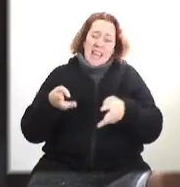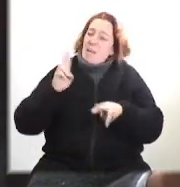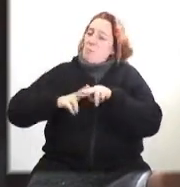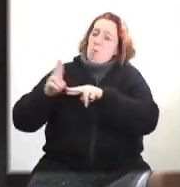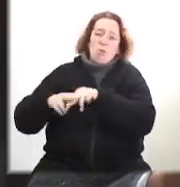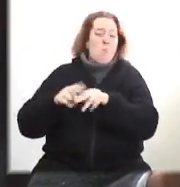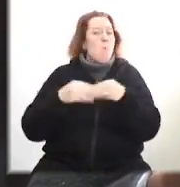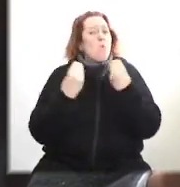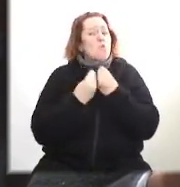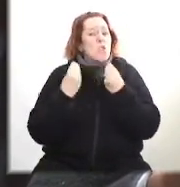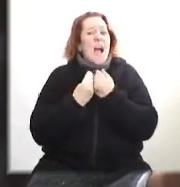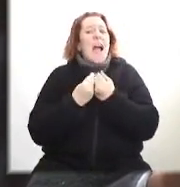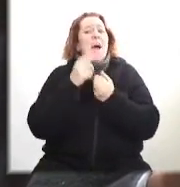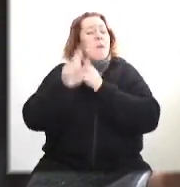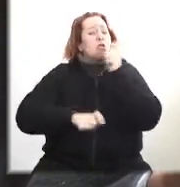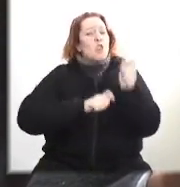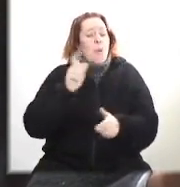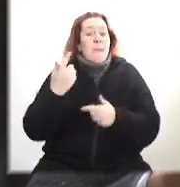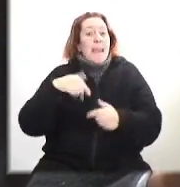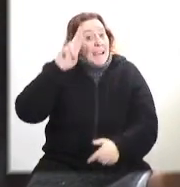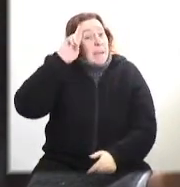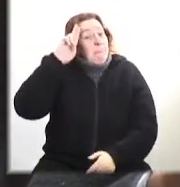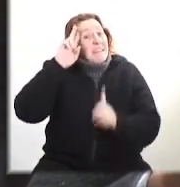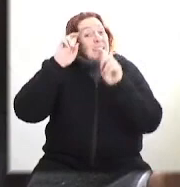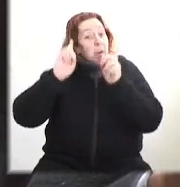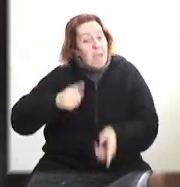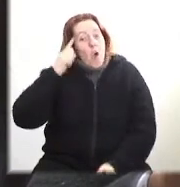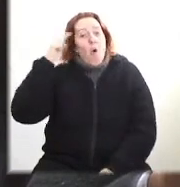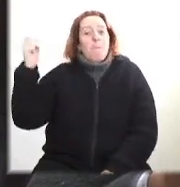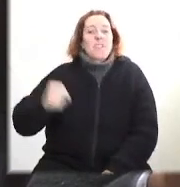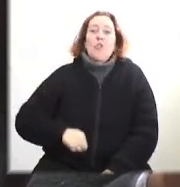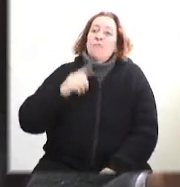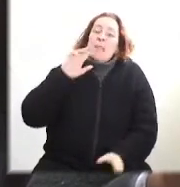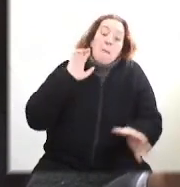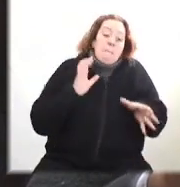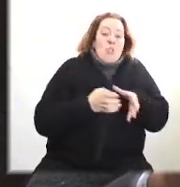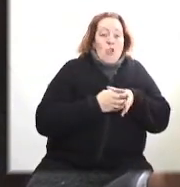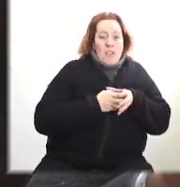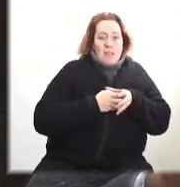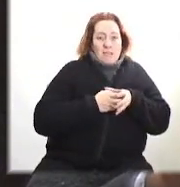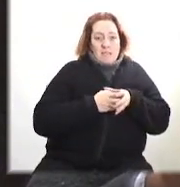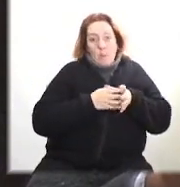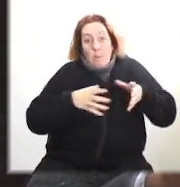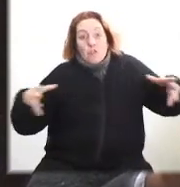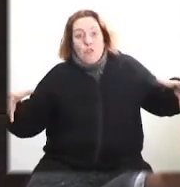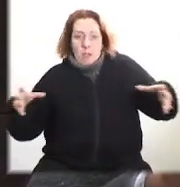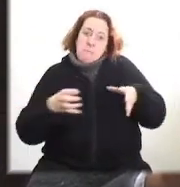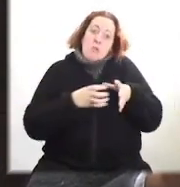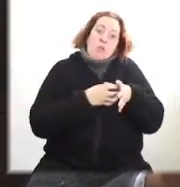minorías. Y yo de eso no me apeo. Y quiero decir que